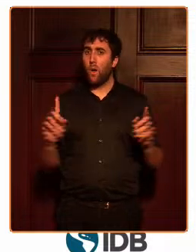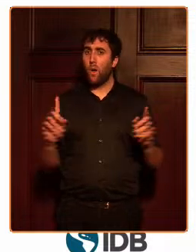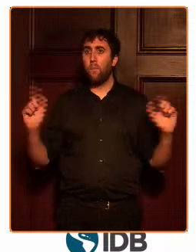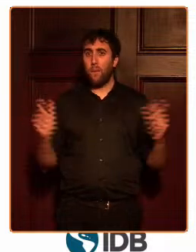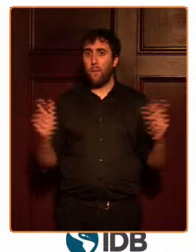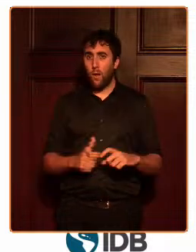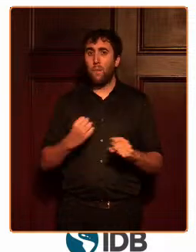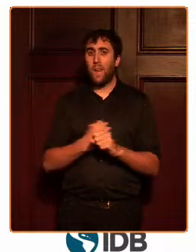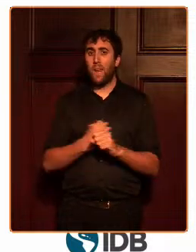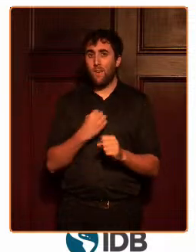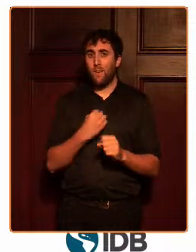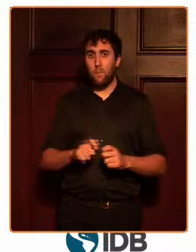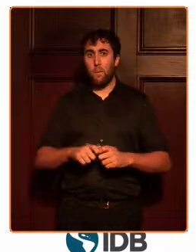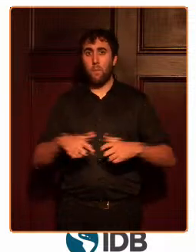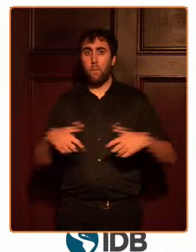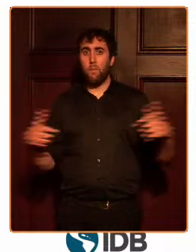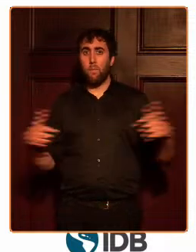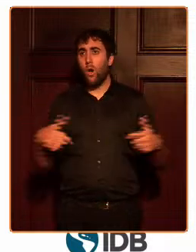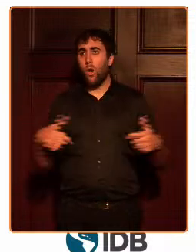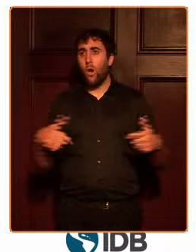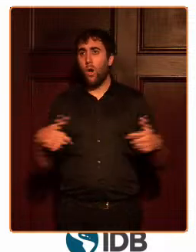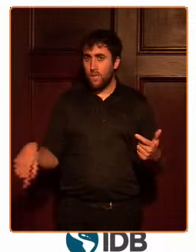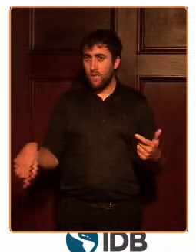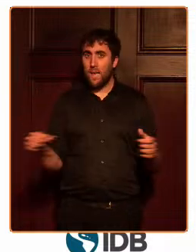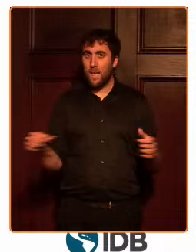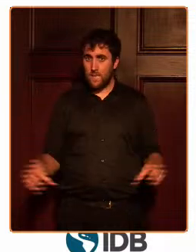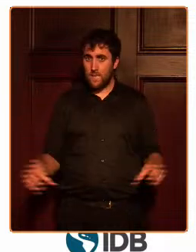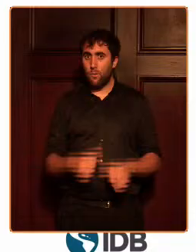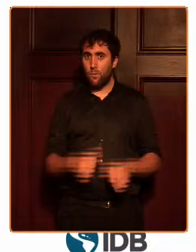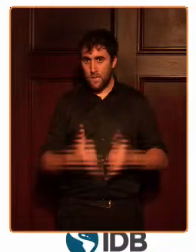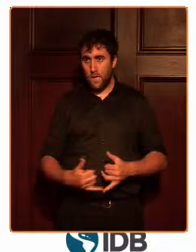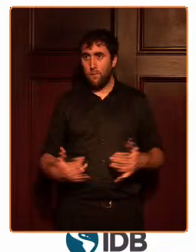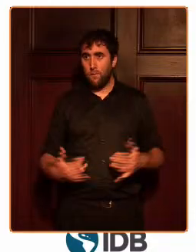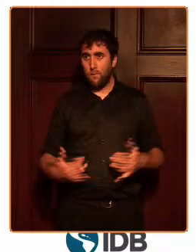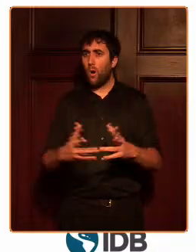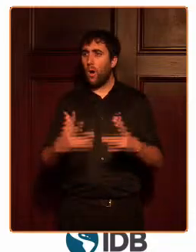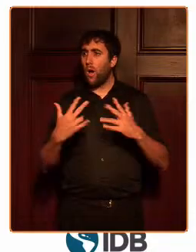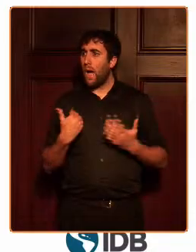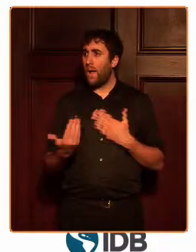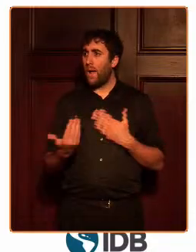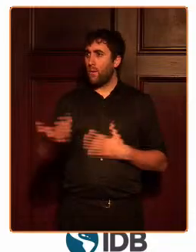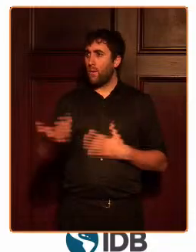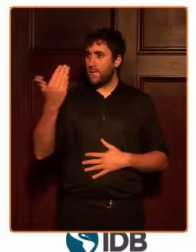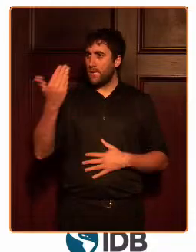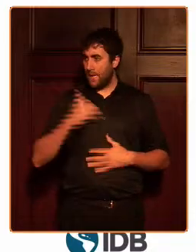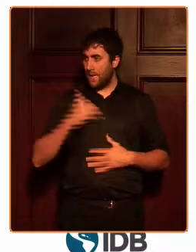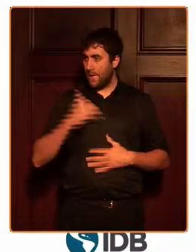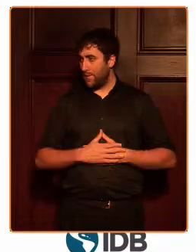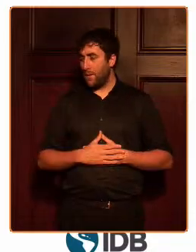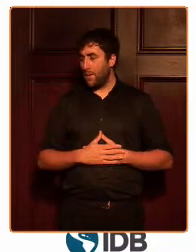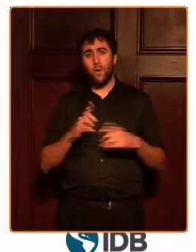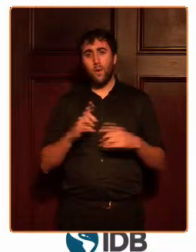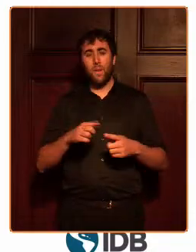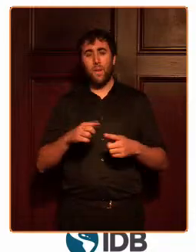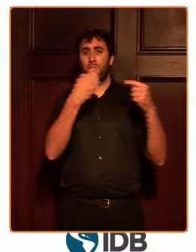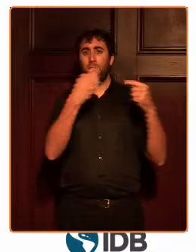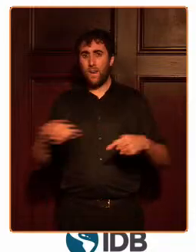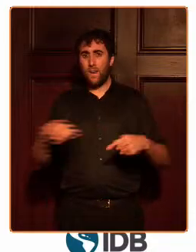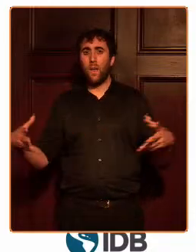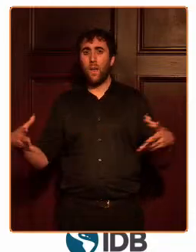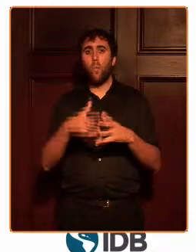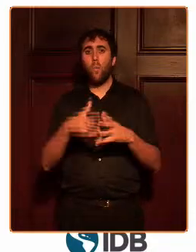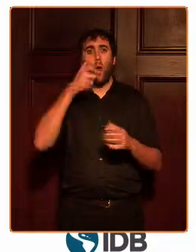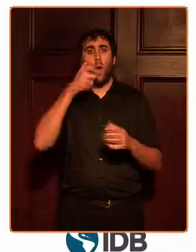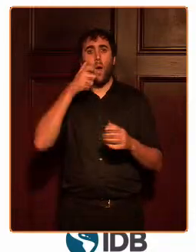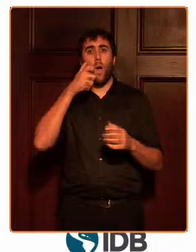trabajar y más para ese otro tipo de funciones que comentaba antes. Pero además también hay diferencias por grupo etario.